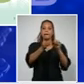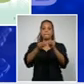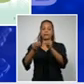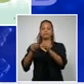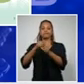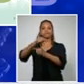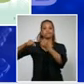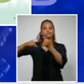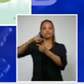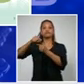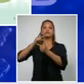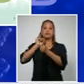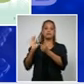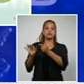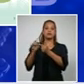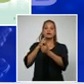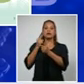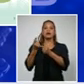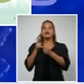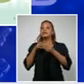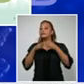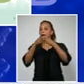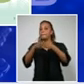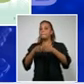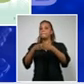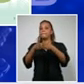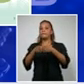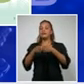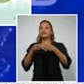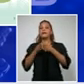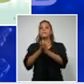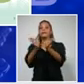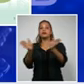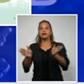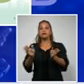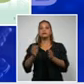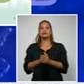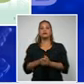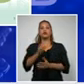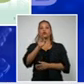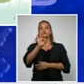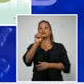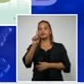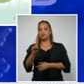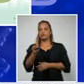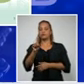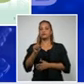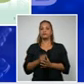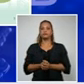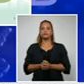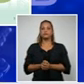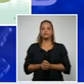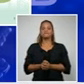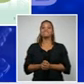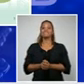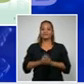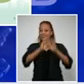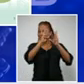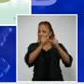tienen. San Miguel del Padrón con 81 casos autóctonos en el día de ayer, cifra extremadamente